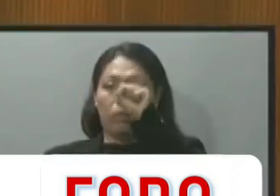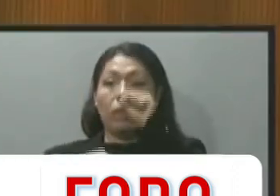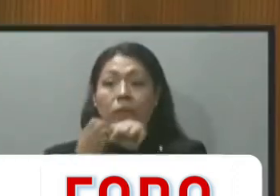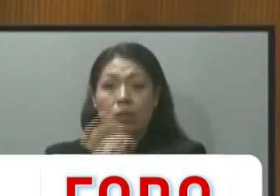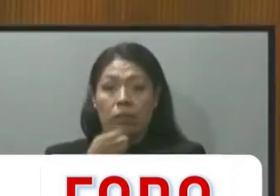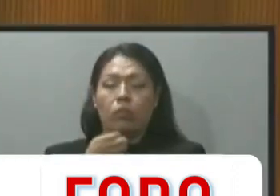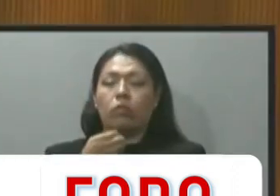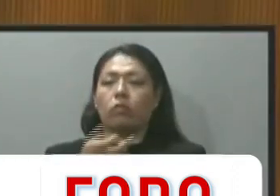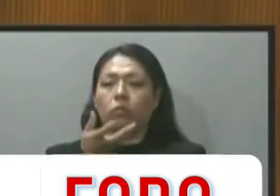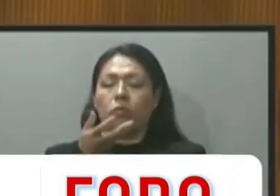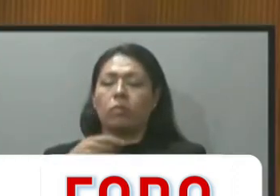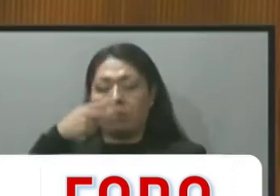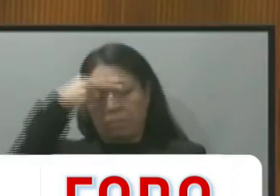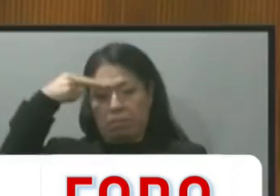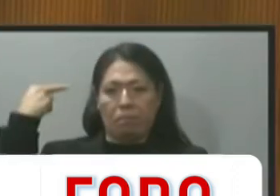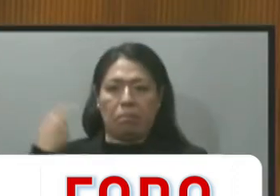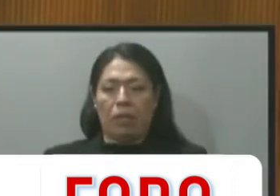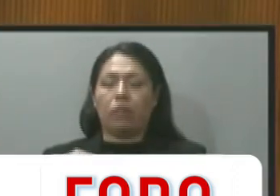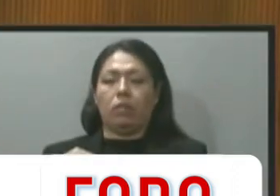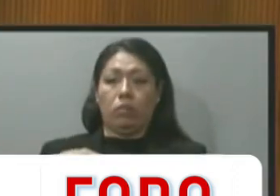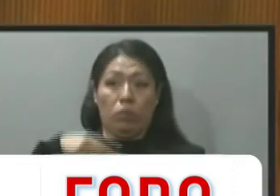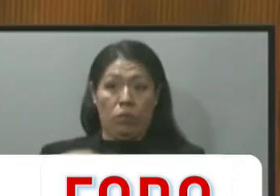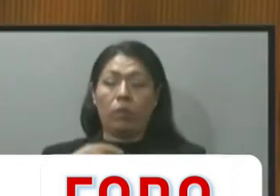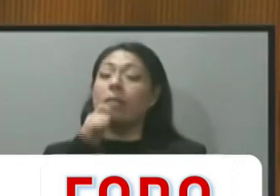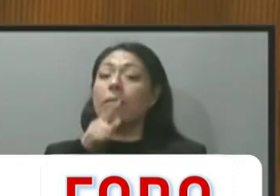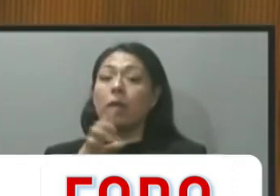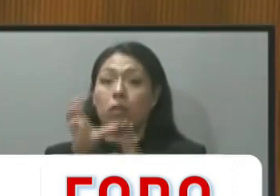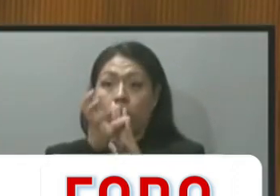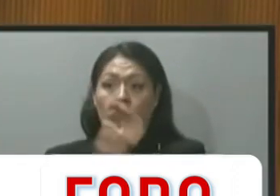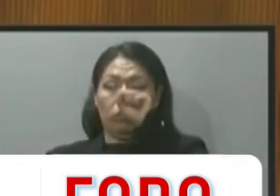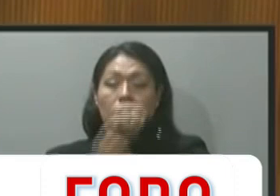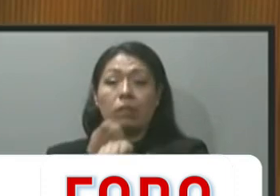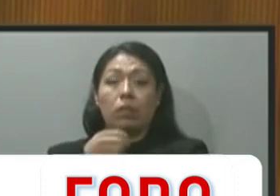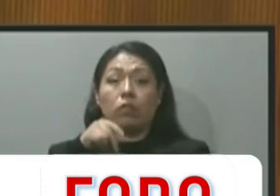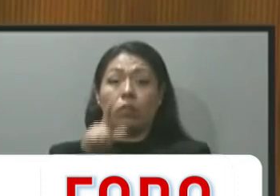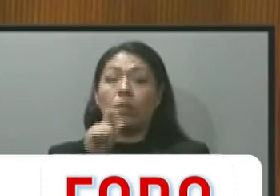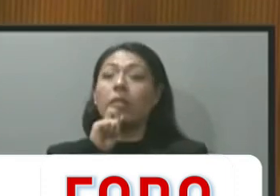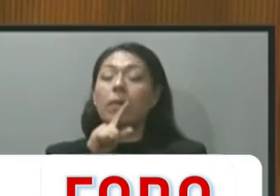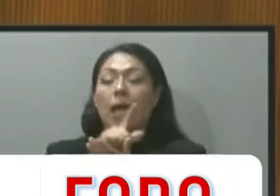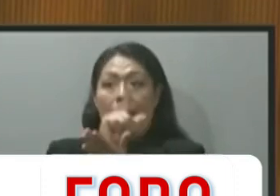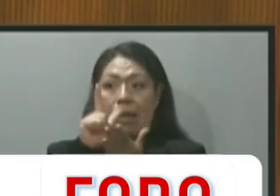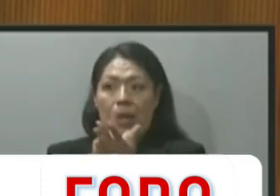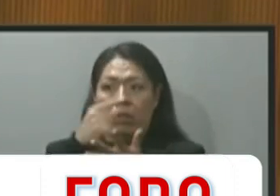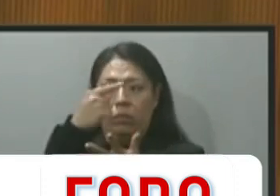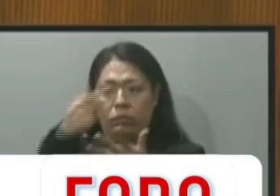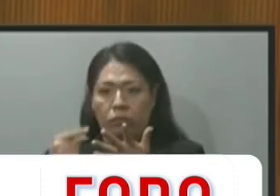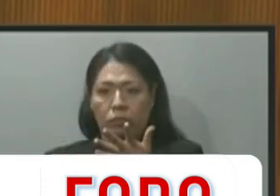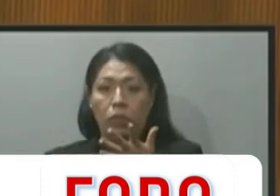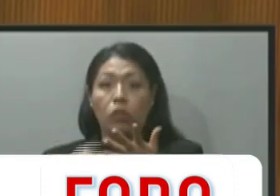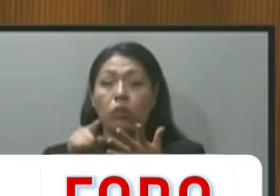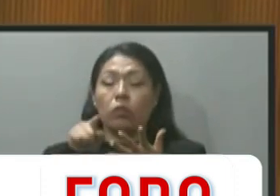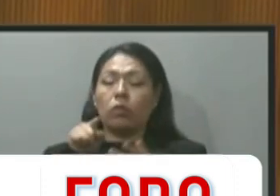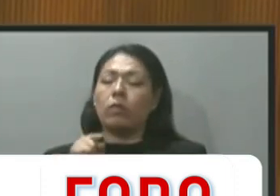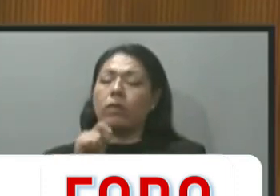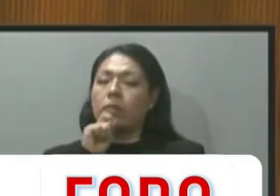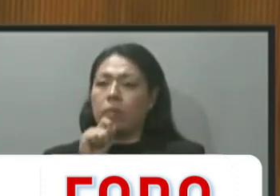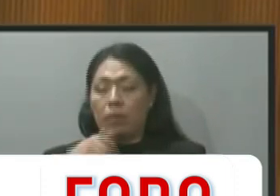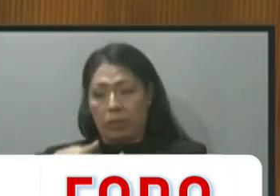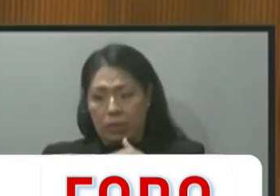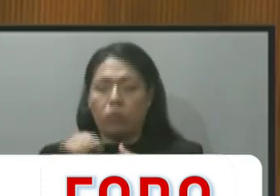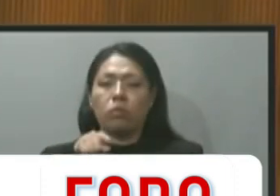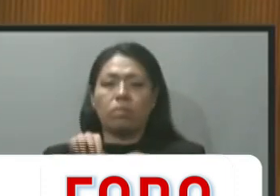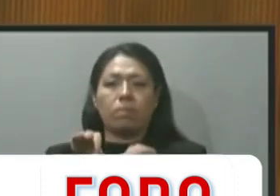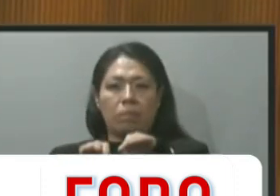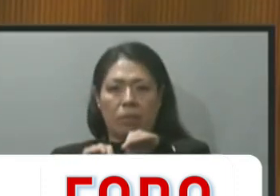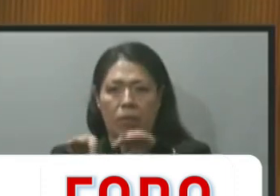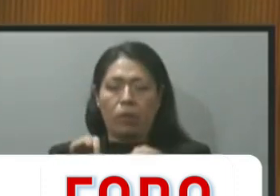irrumpir a la tribuna para que continuara la lectura del dictamen para pues dar continuidad